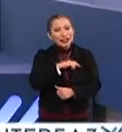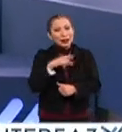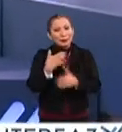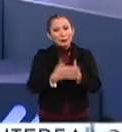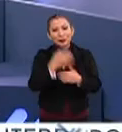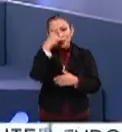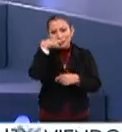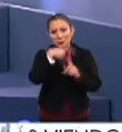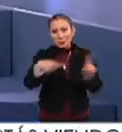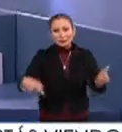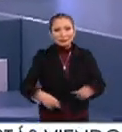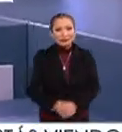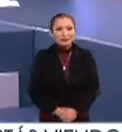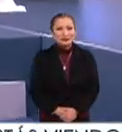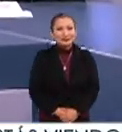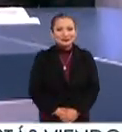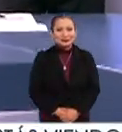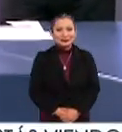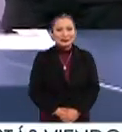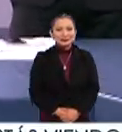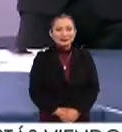en la próxima hora y media.